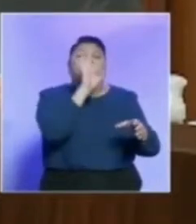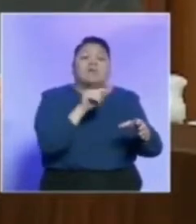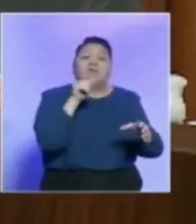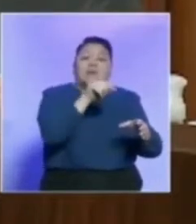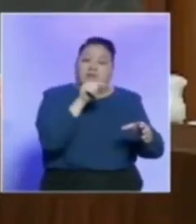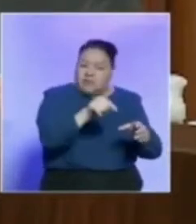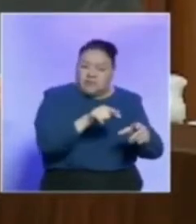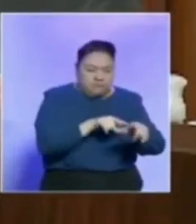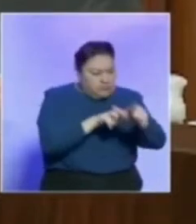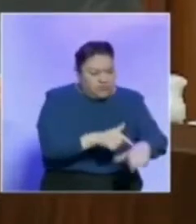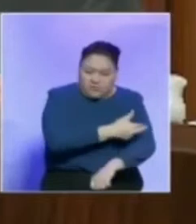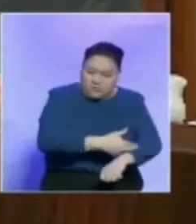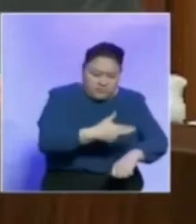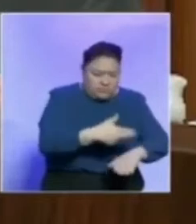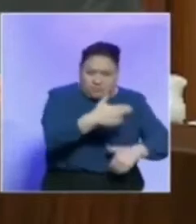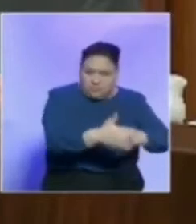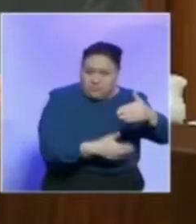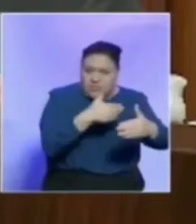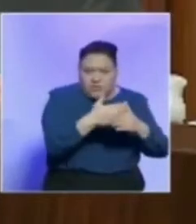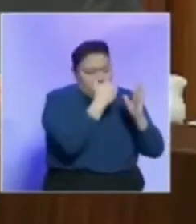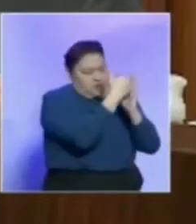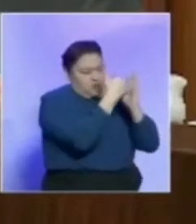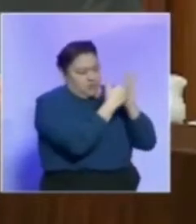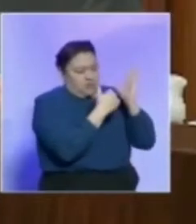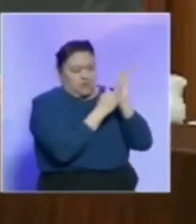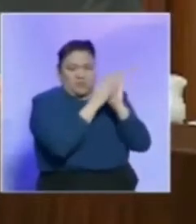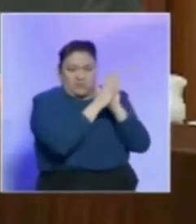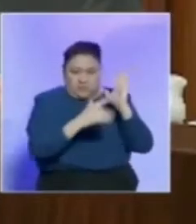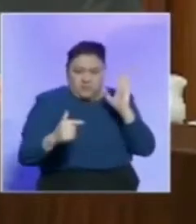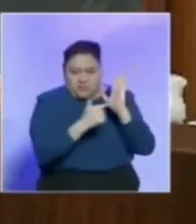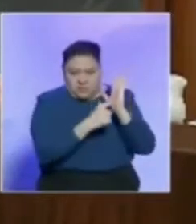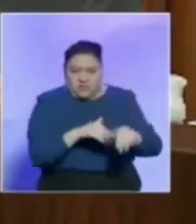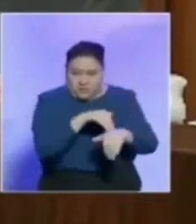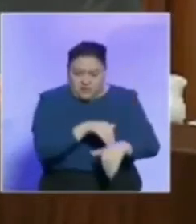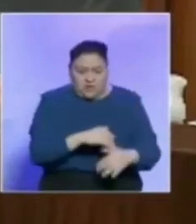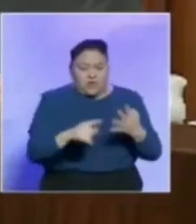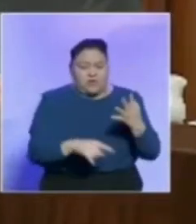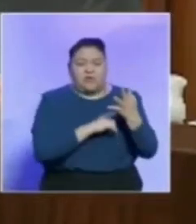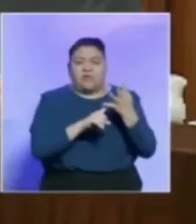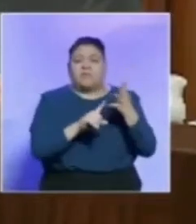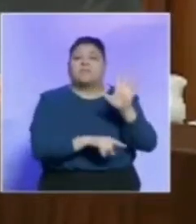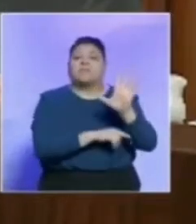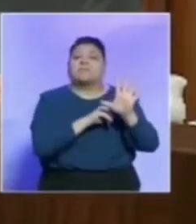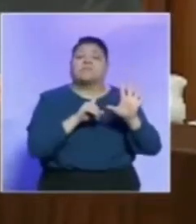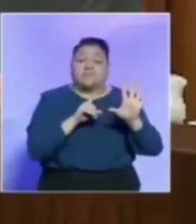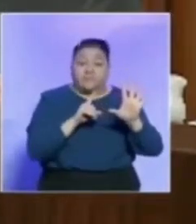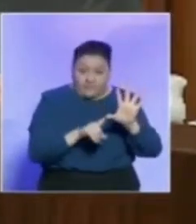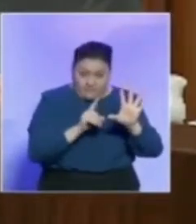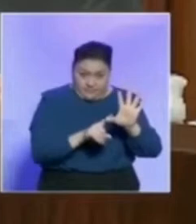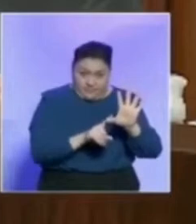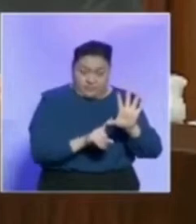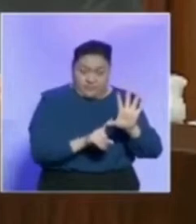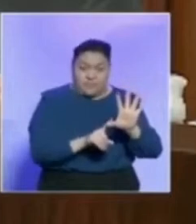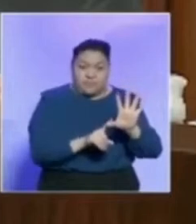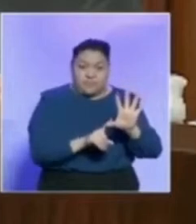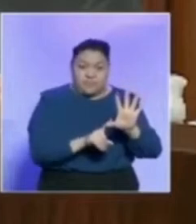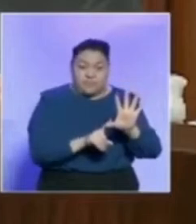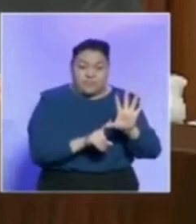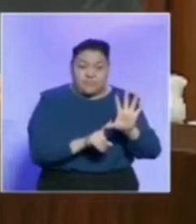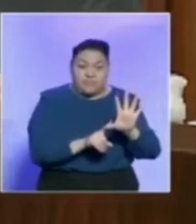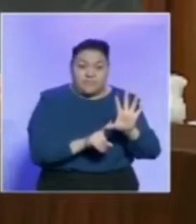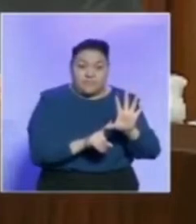estar presentando a sus candidatos en el Poder Judicial. Se aferraron, no han querido hacerlo, pero les ha